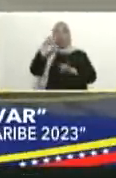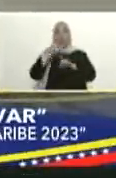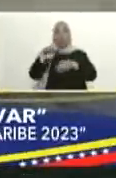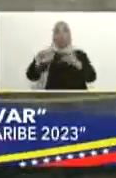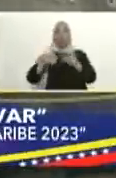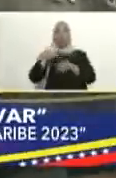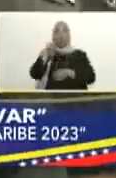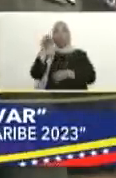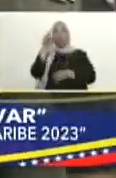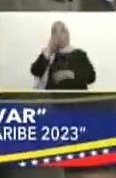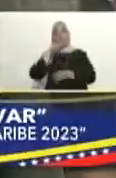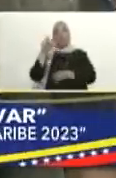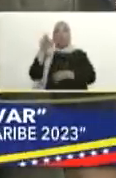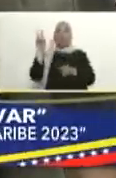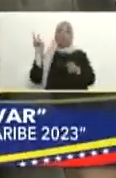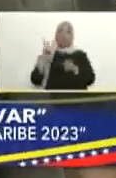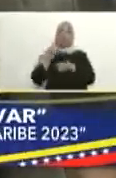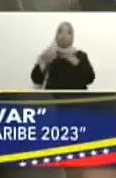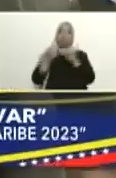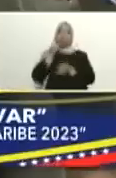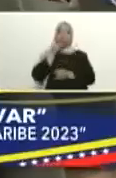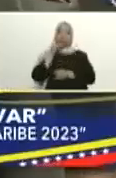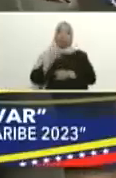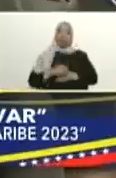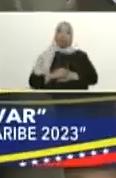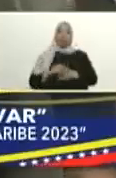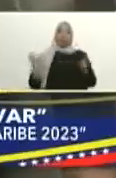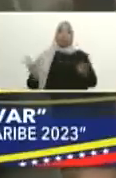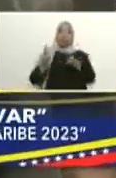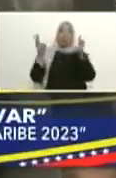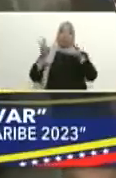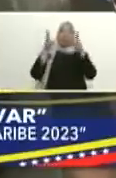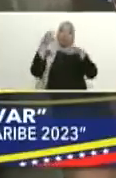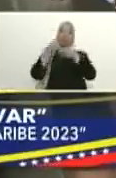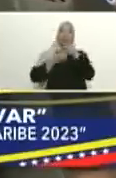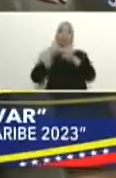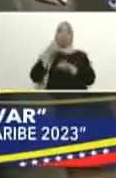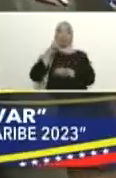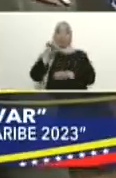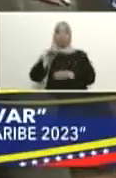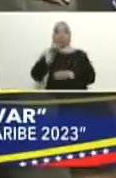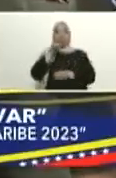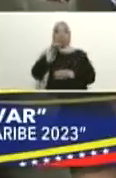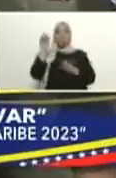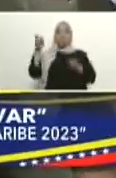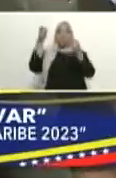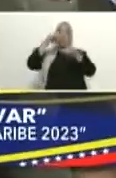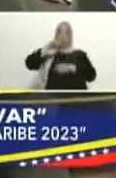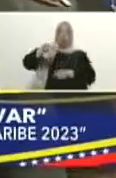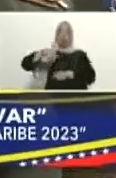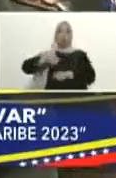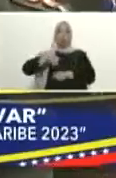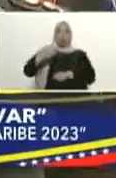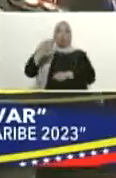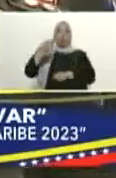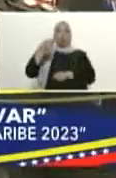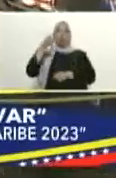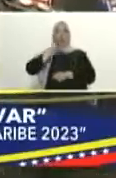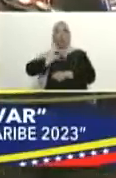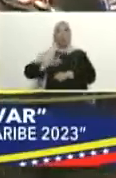los 200 años de la batalla, de la victoria y del legado glorioso que nos dejaron.